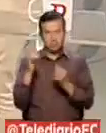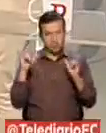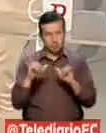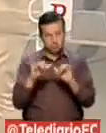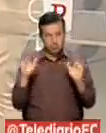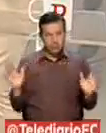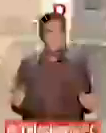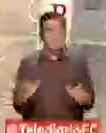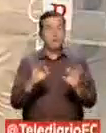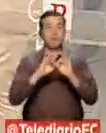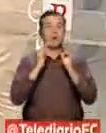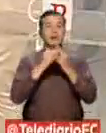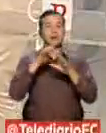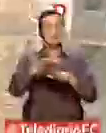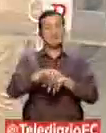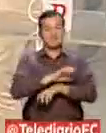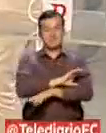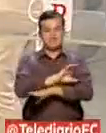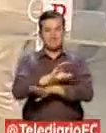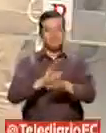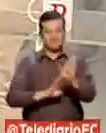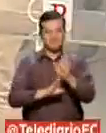la agricultura familiar y campesina.